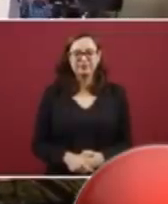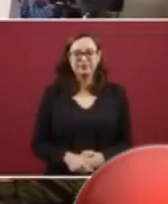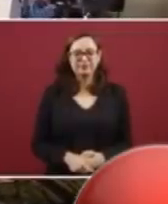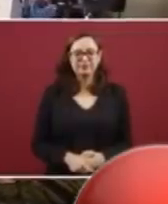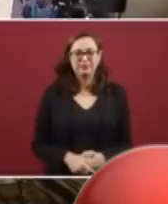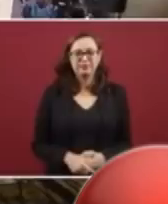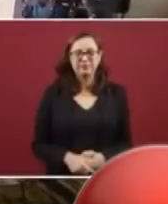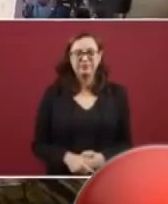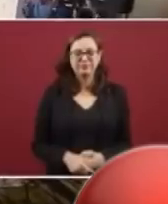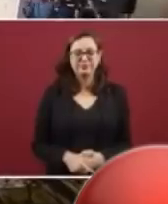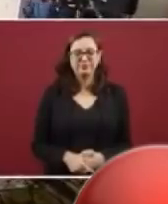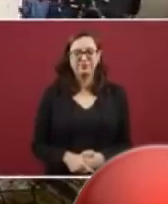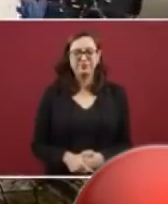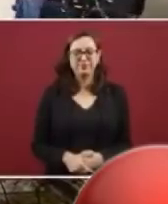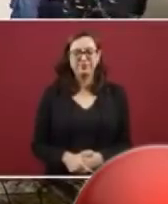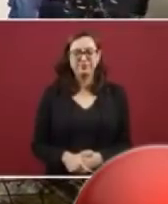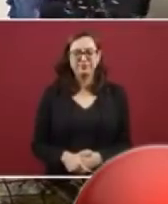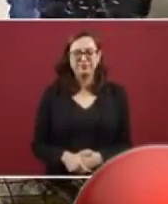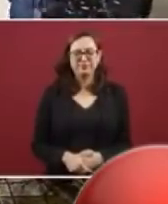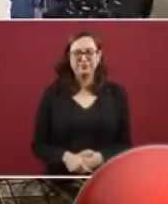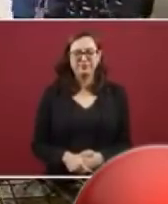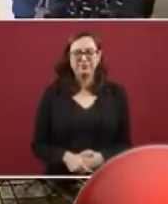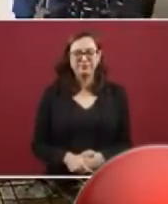Hoy es un día